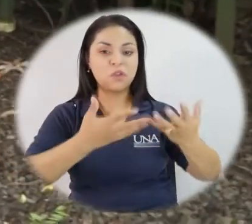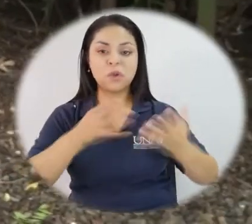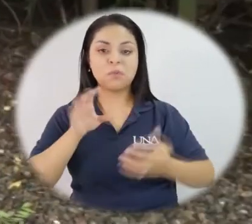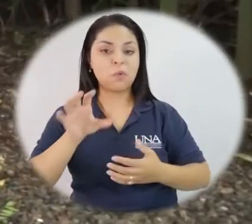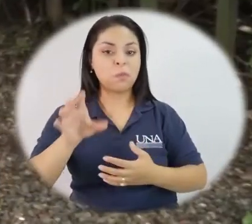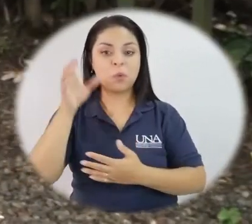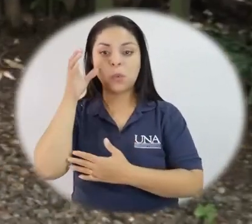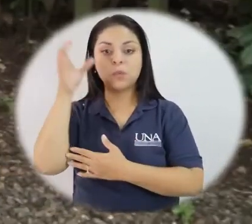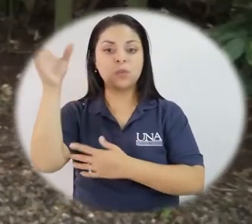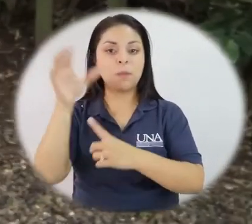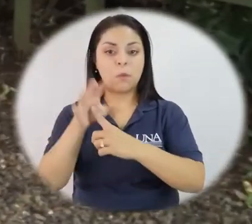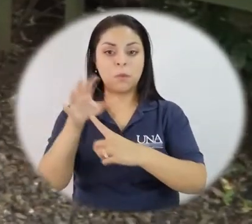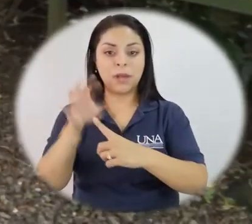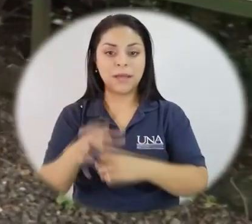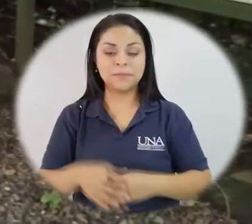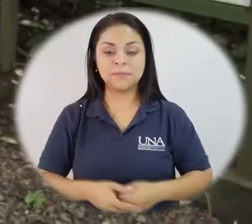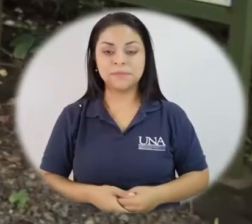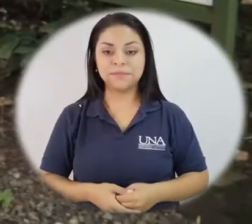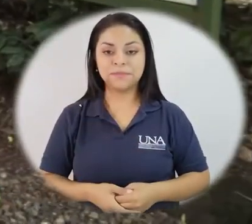generales de la cultura popular.